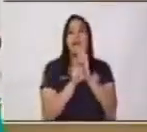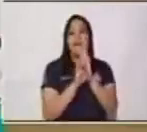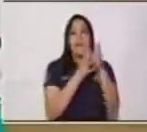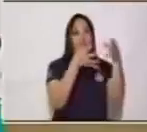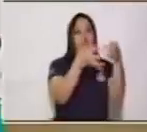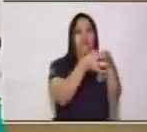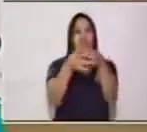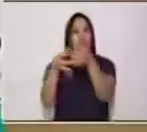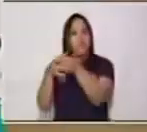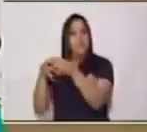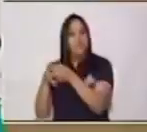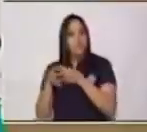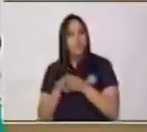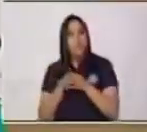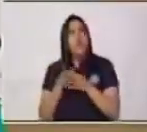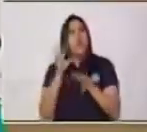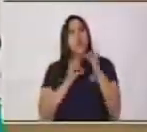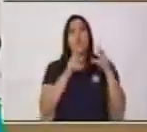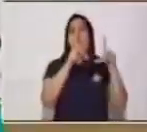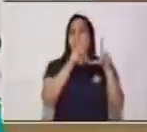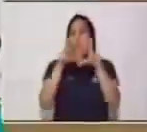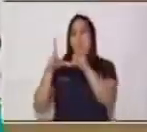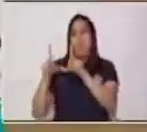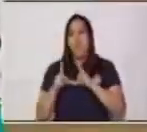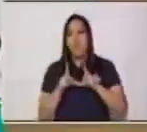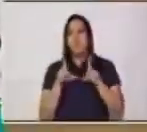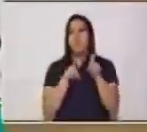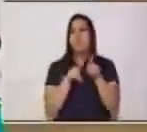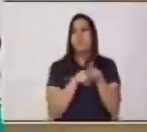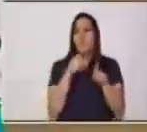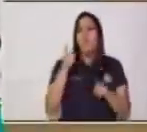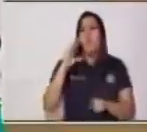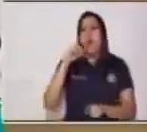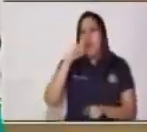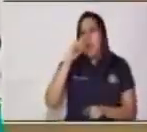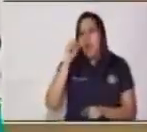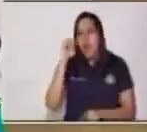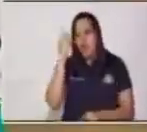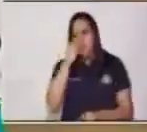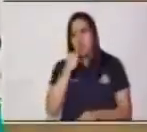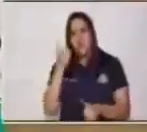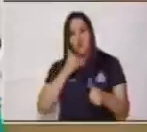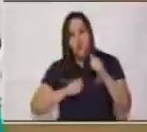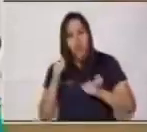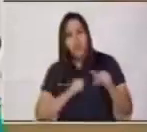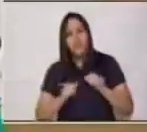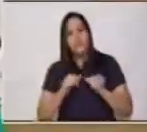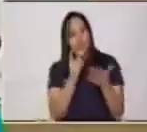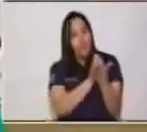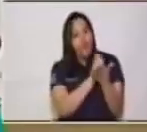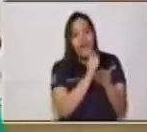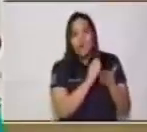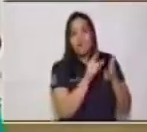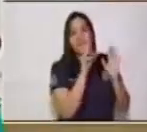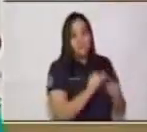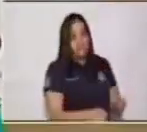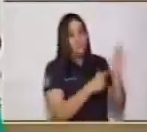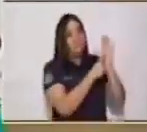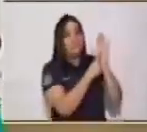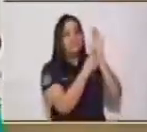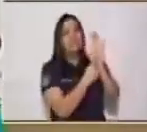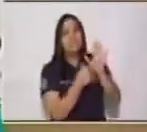formarán cuadros y los cuadros formarán actos. Y esos están escritos de tal forma que necesitan ser representados por